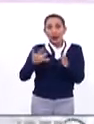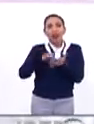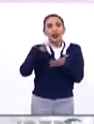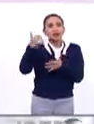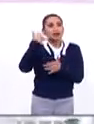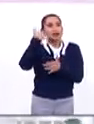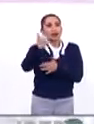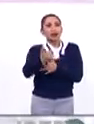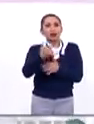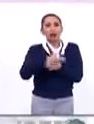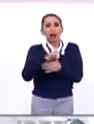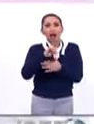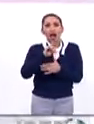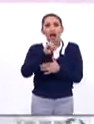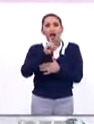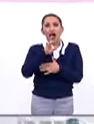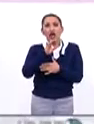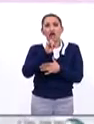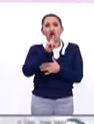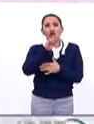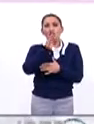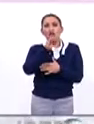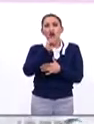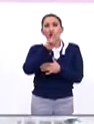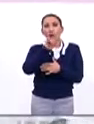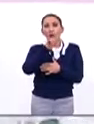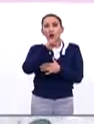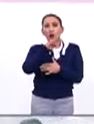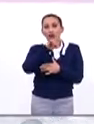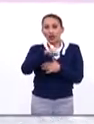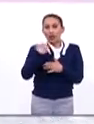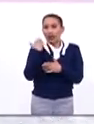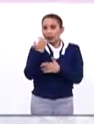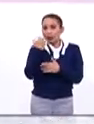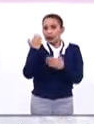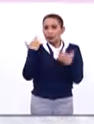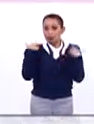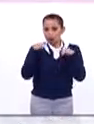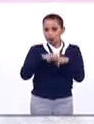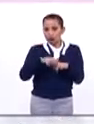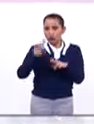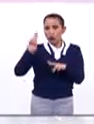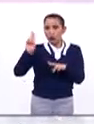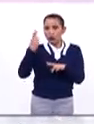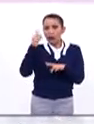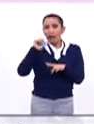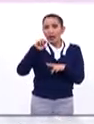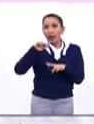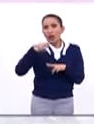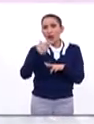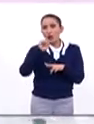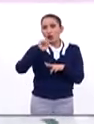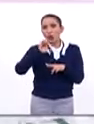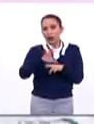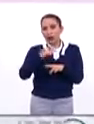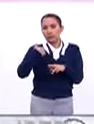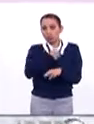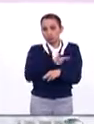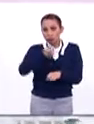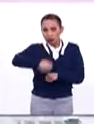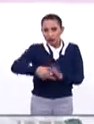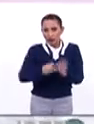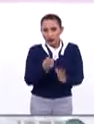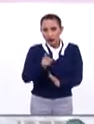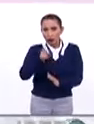tome la llamada Adolfo Laborde. Él es profesor investigador de la unidad de la Universidad Anáhuac de México. Es un placer